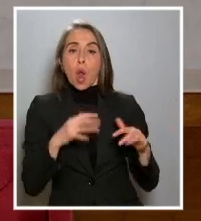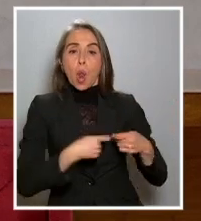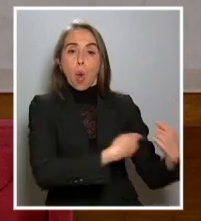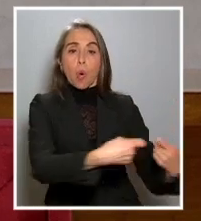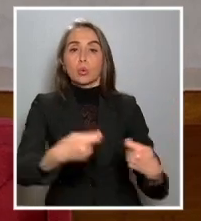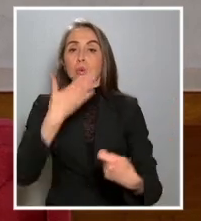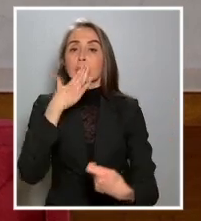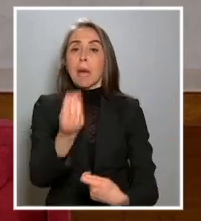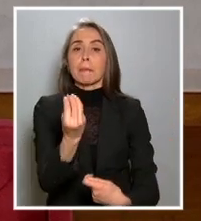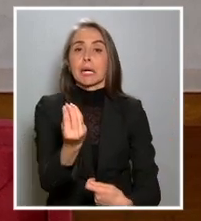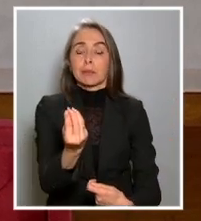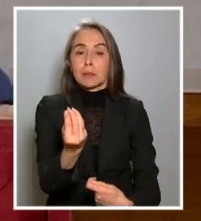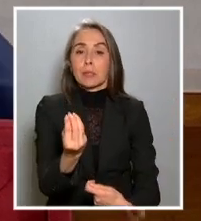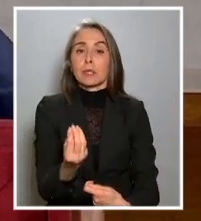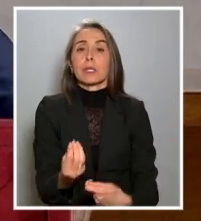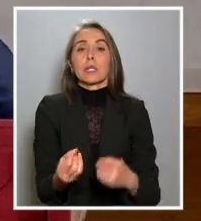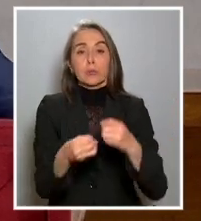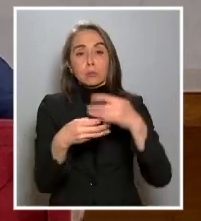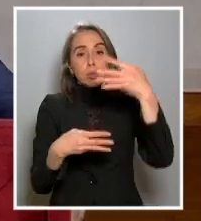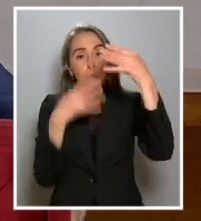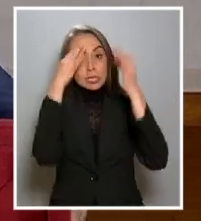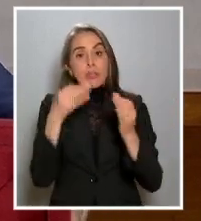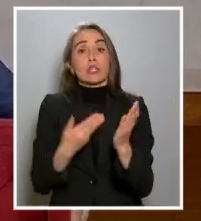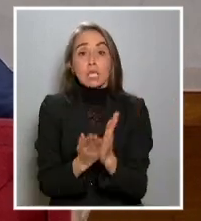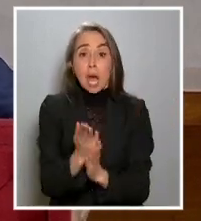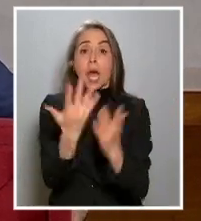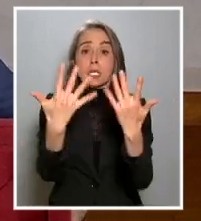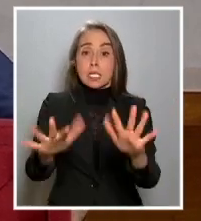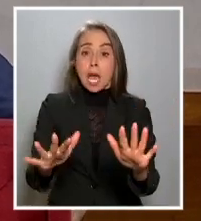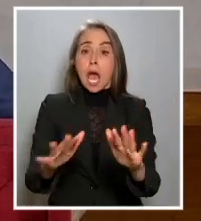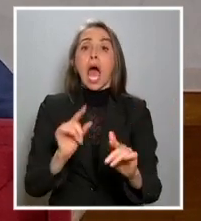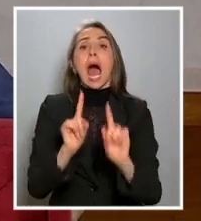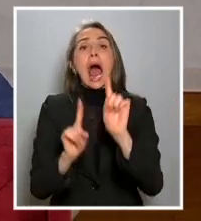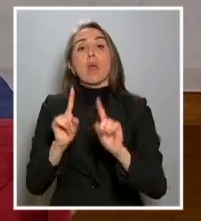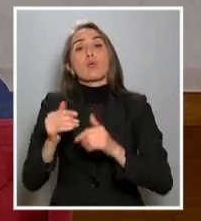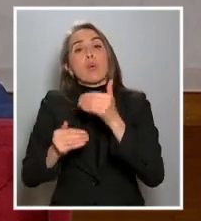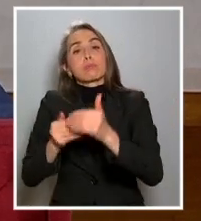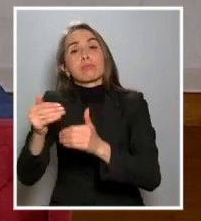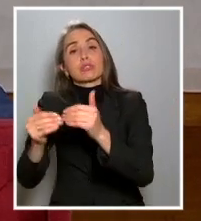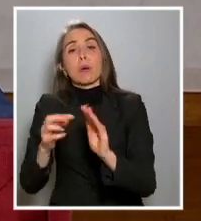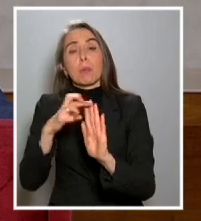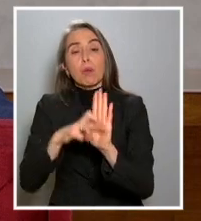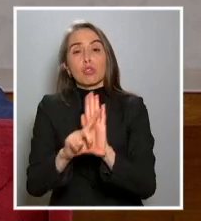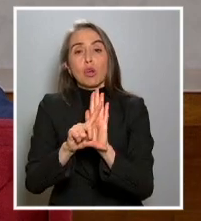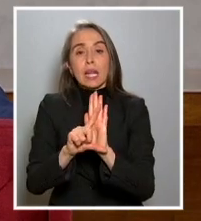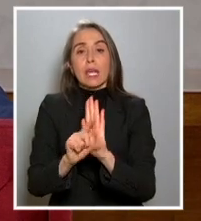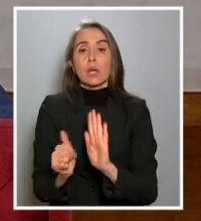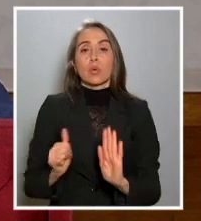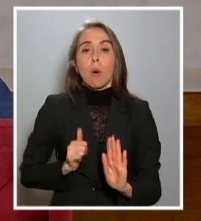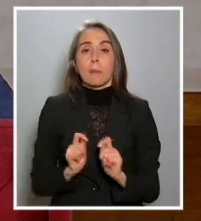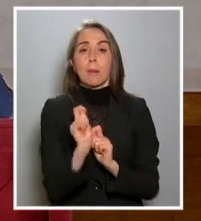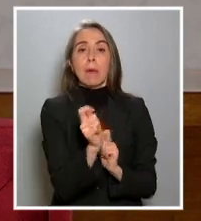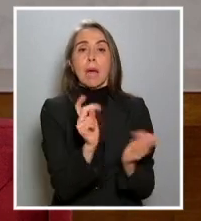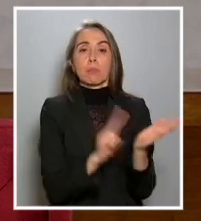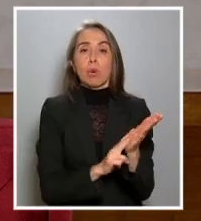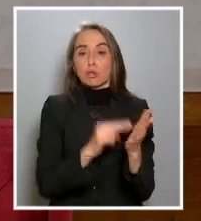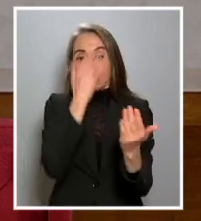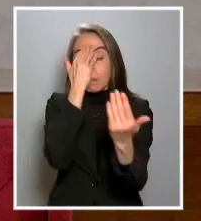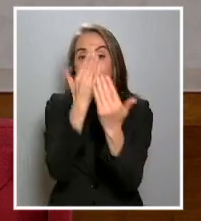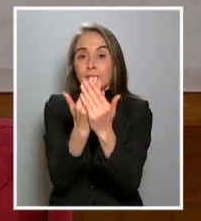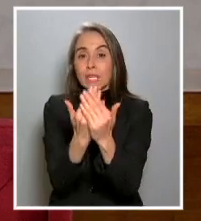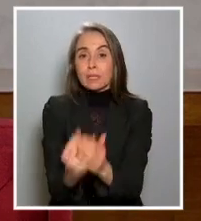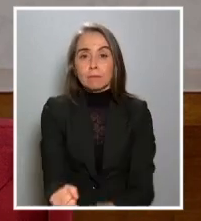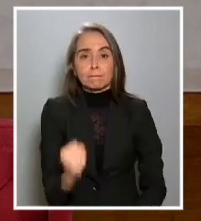eficaz. Hay muchas de estas medidas que ya están en marcha o en proceso, como el proyecto de ley de cumplimiento tributario para enfrentar